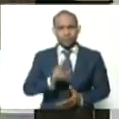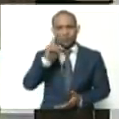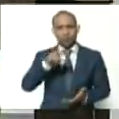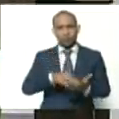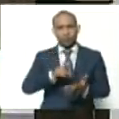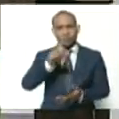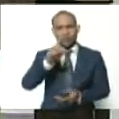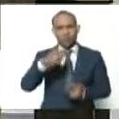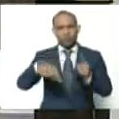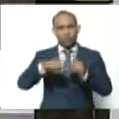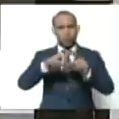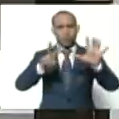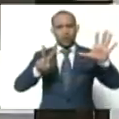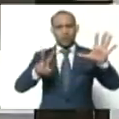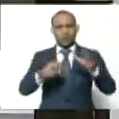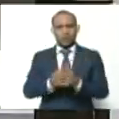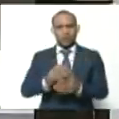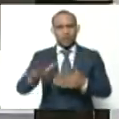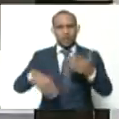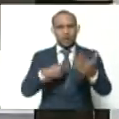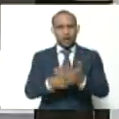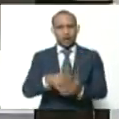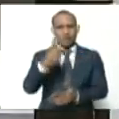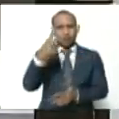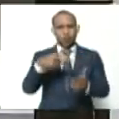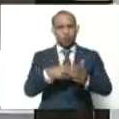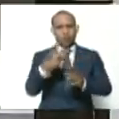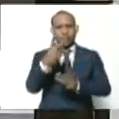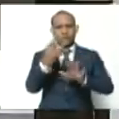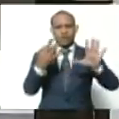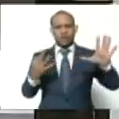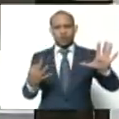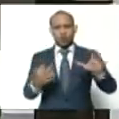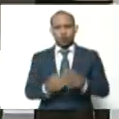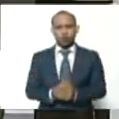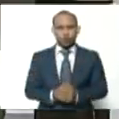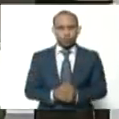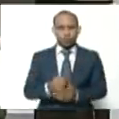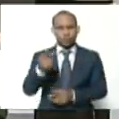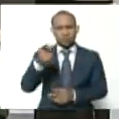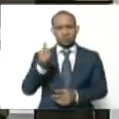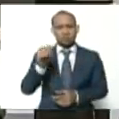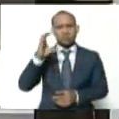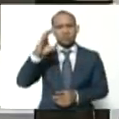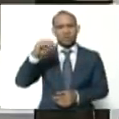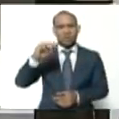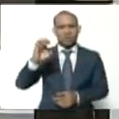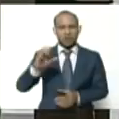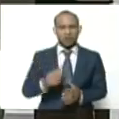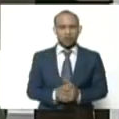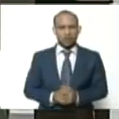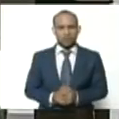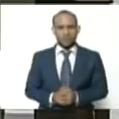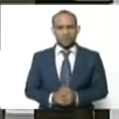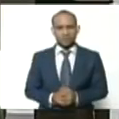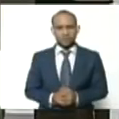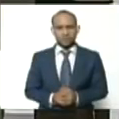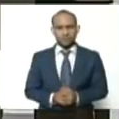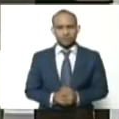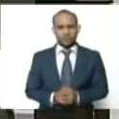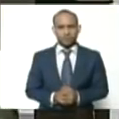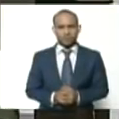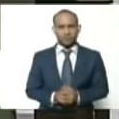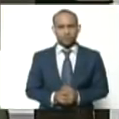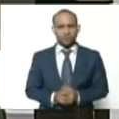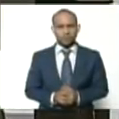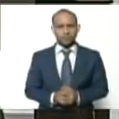2021 más 7. Hasta el 2028 estaría este CNE que va a designar la legítima, soberana